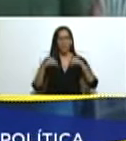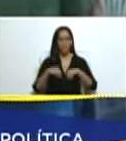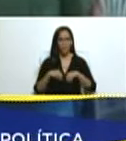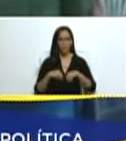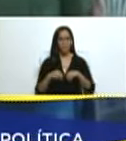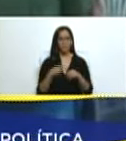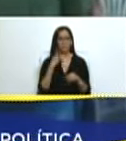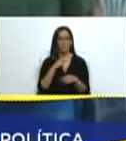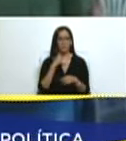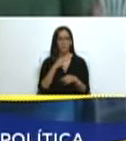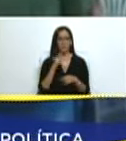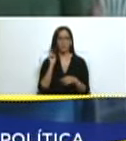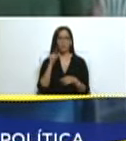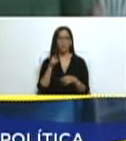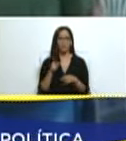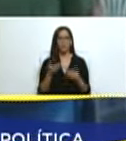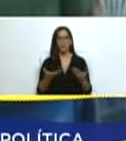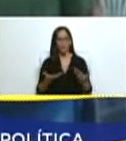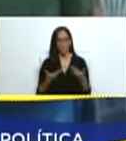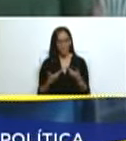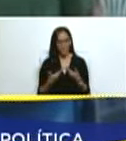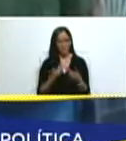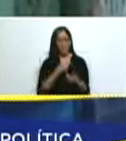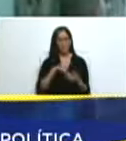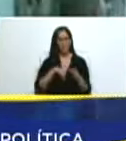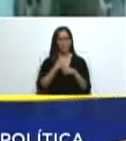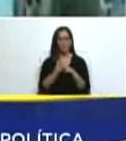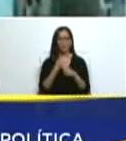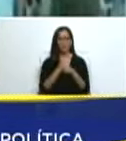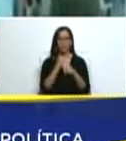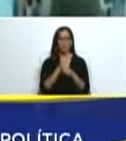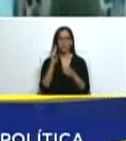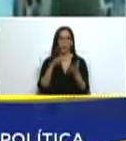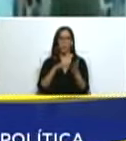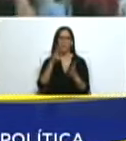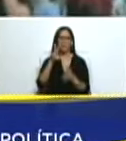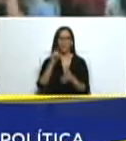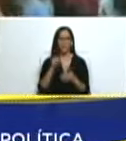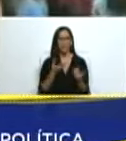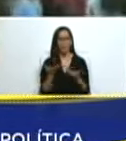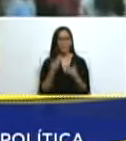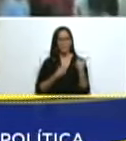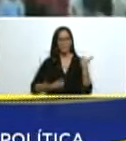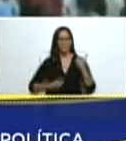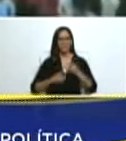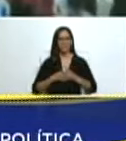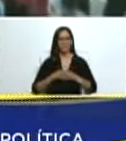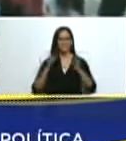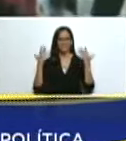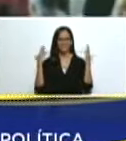esas políticas que usted nos ha enviado en nuestro plan de trabajo hacia el 2030. Adelante,